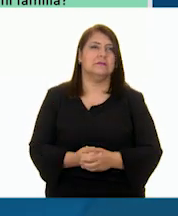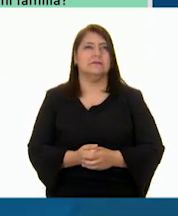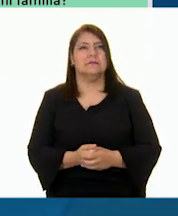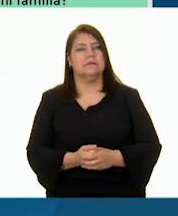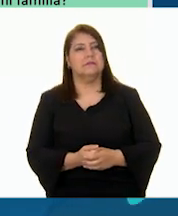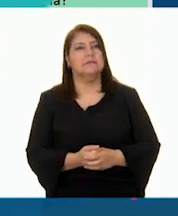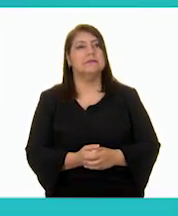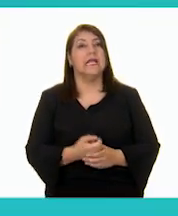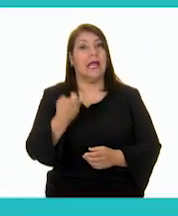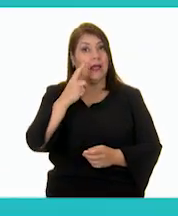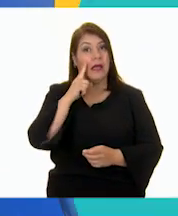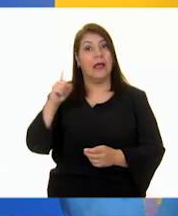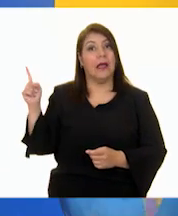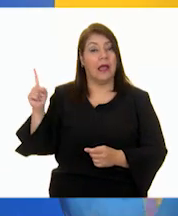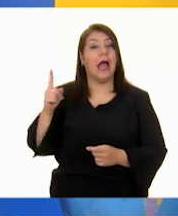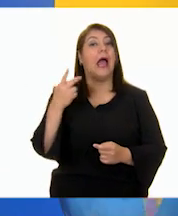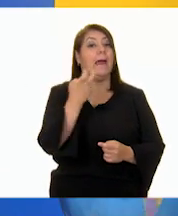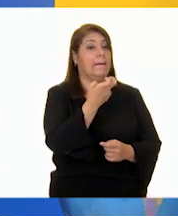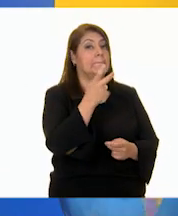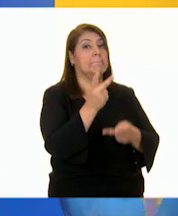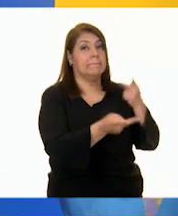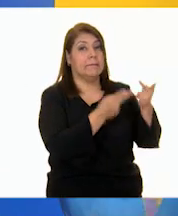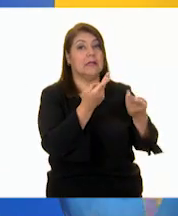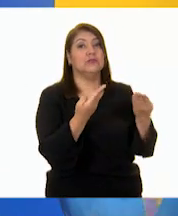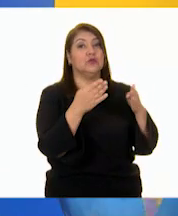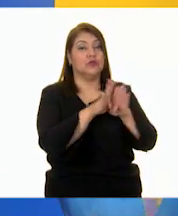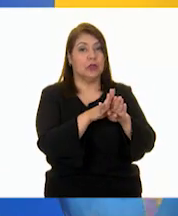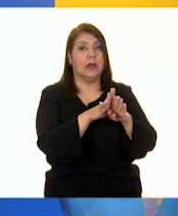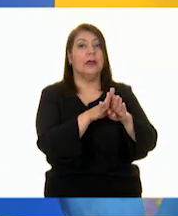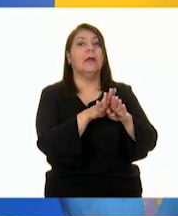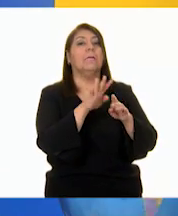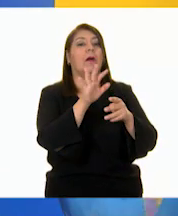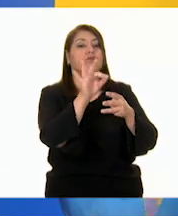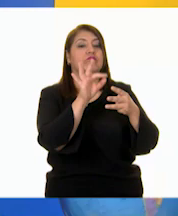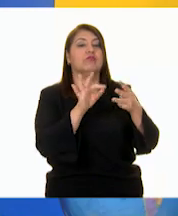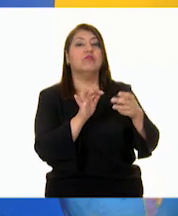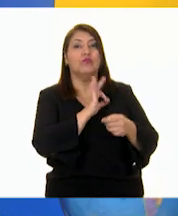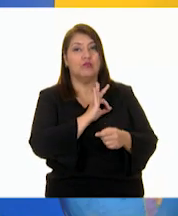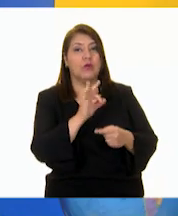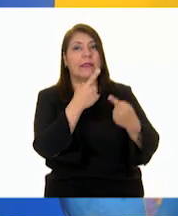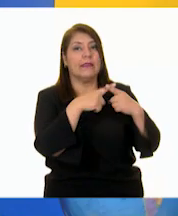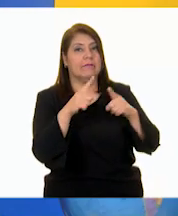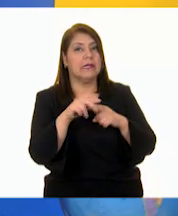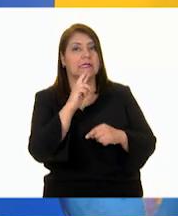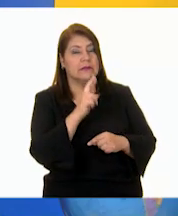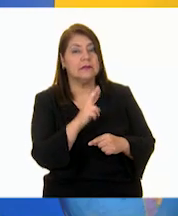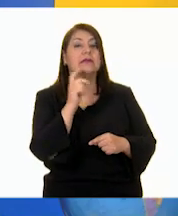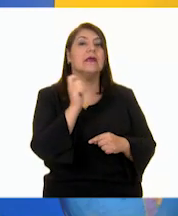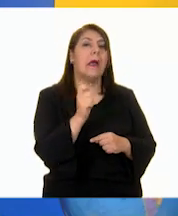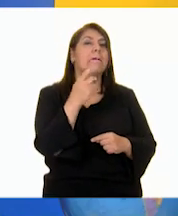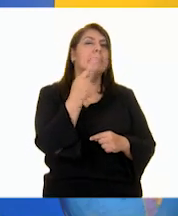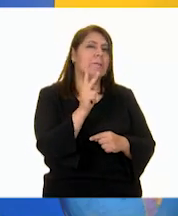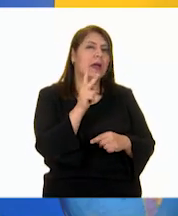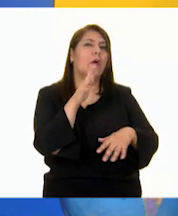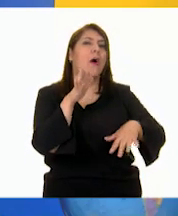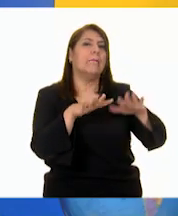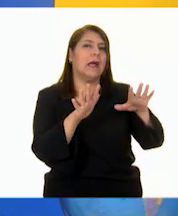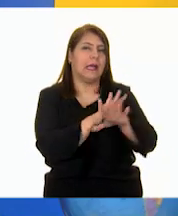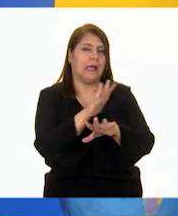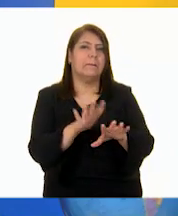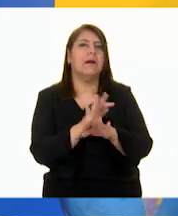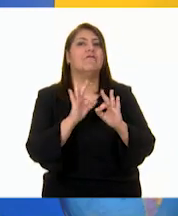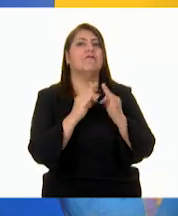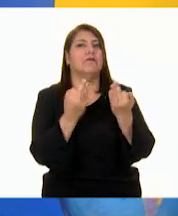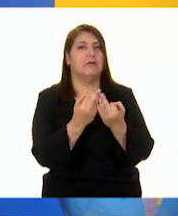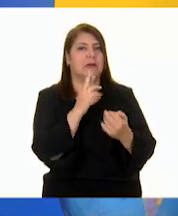Estas también son preguntas cerradas de opción múltiple, aunque cambia la forma en que presentan las opciones de respuesta. Vamos